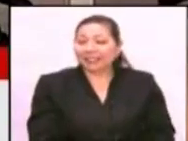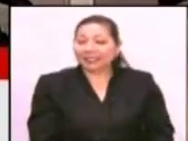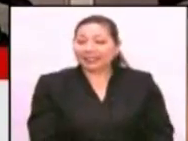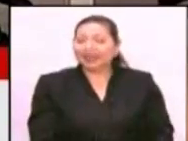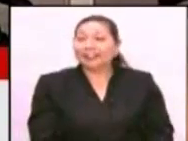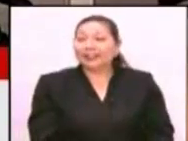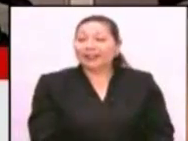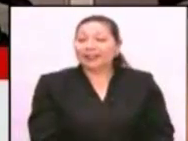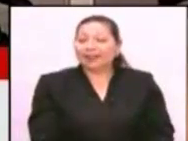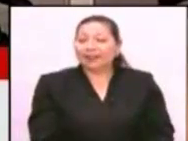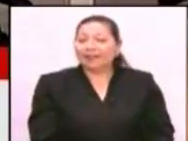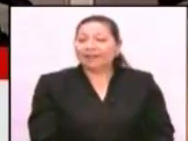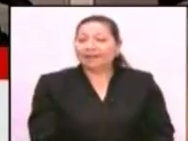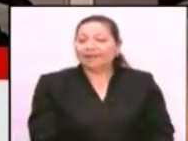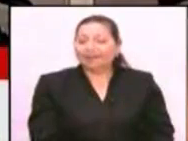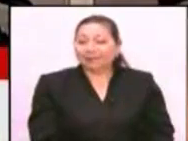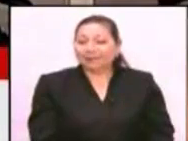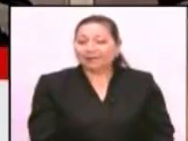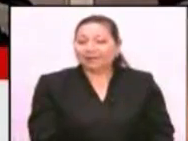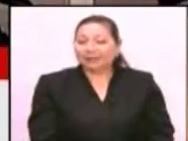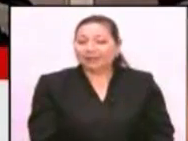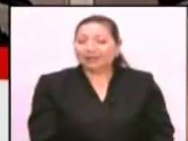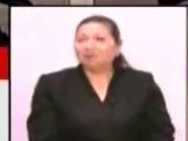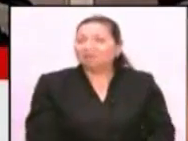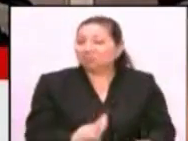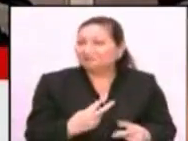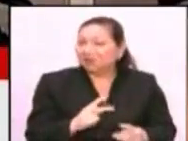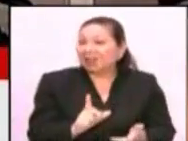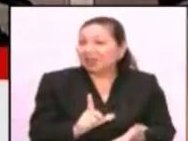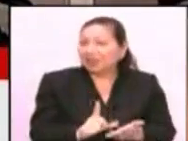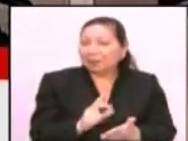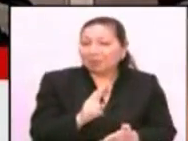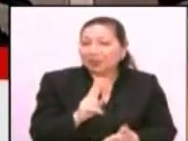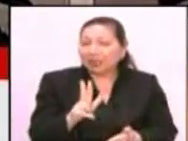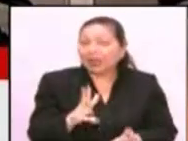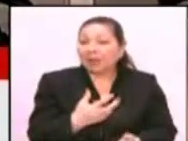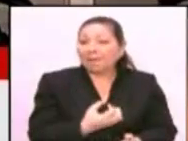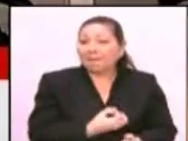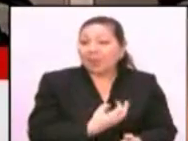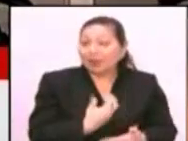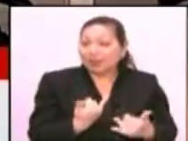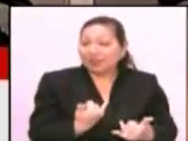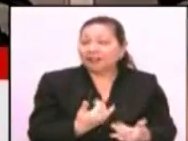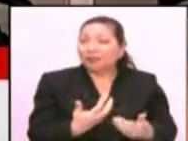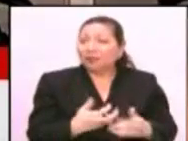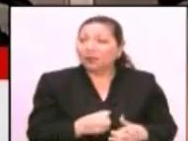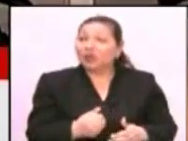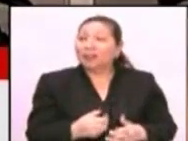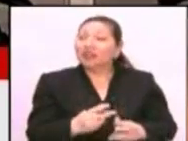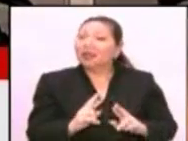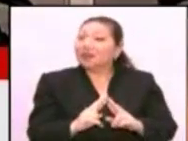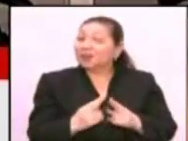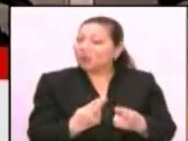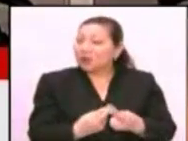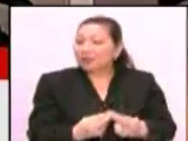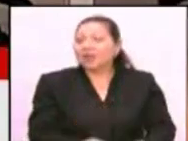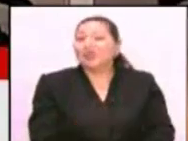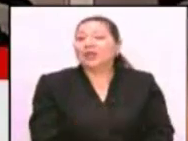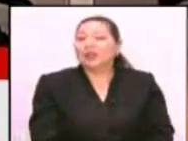Pasemos. Bueno, esto es con Cámara de Comercio Lima, el 23 de mayo de este año, 100 empresarios reunidos.